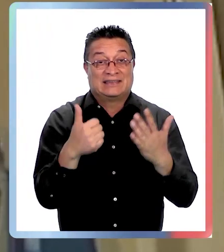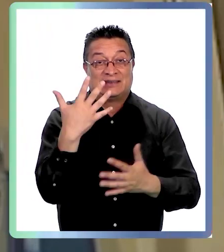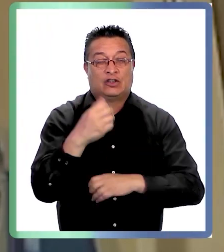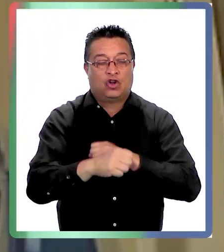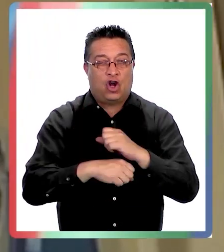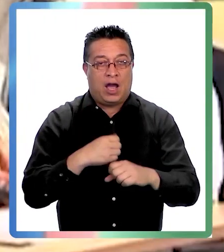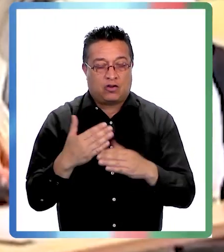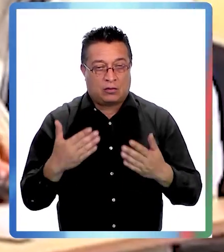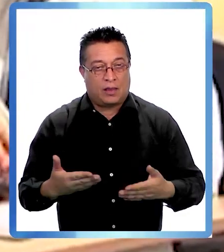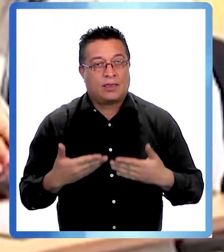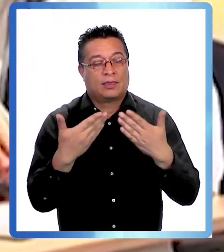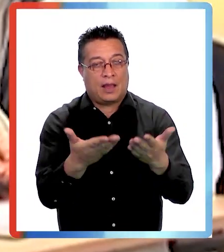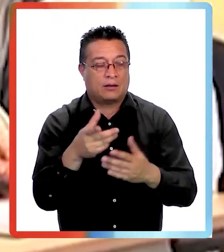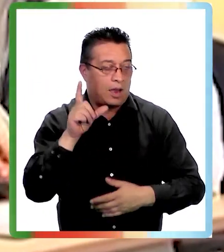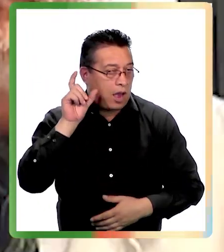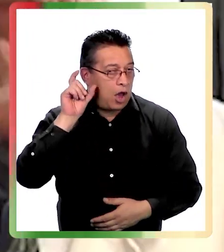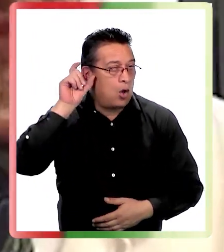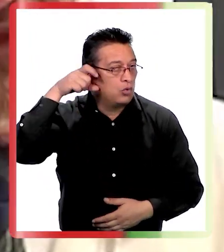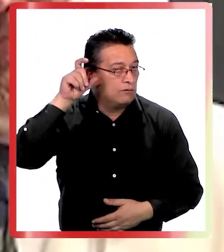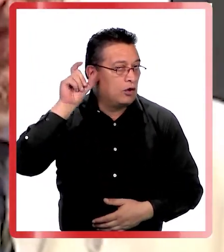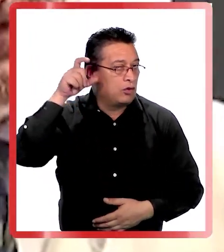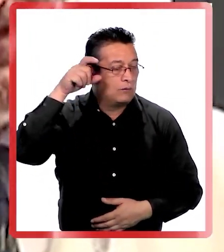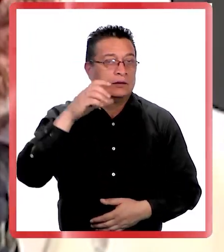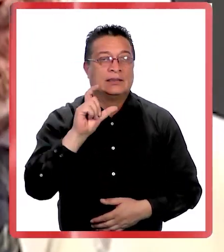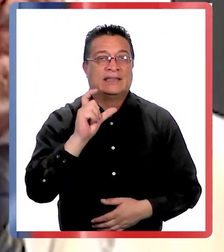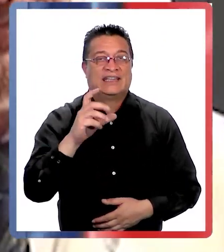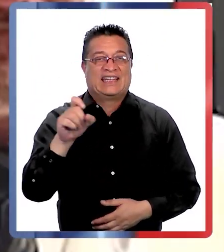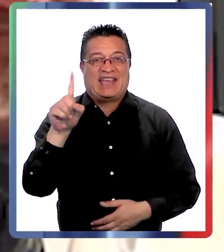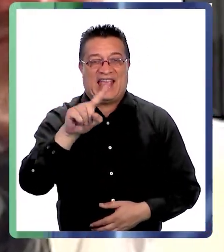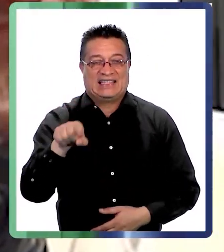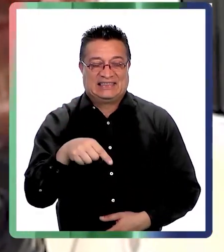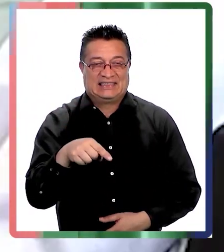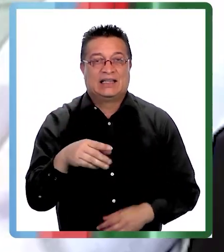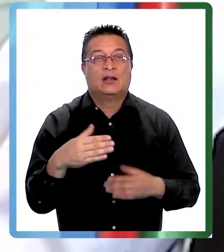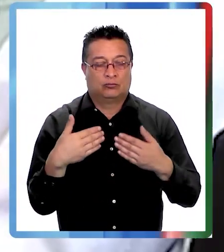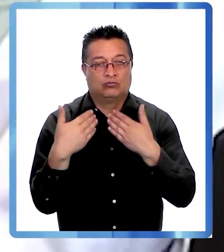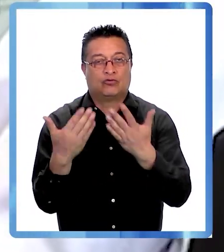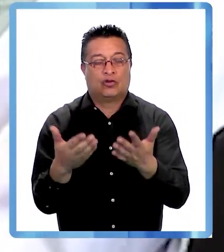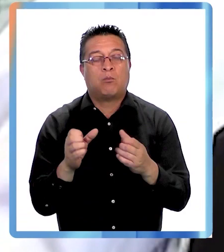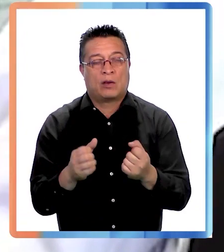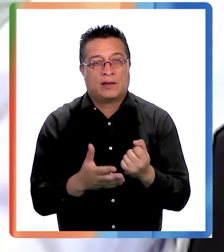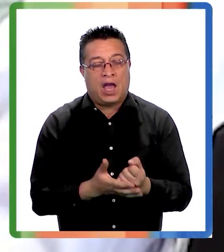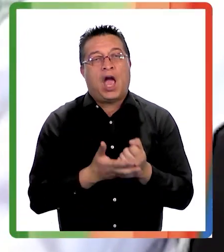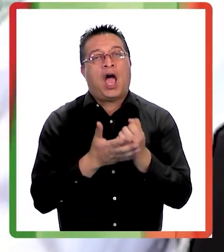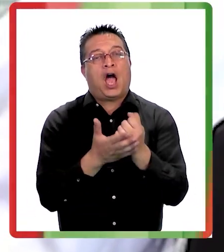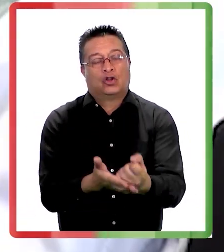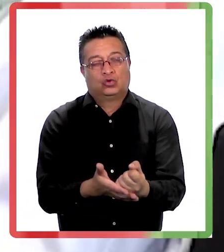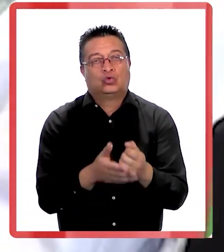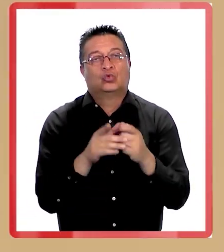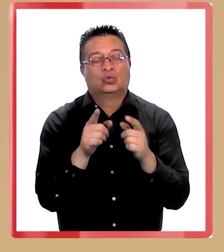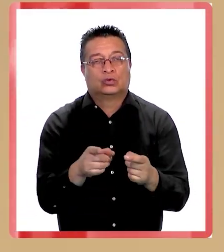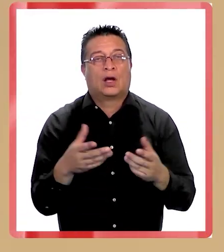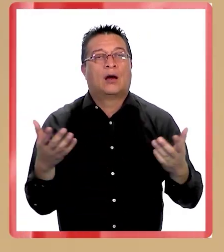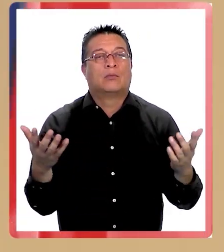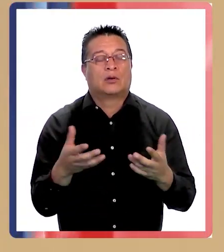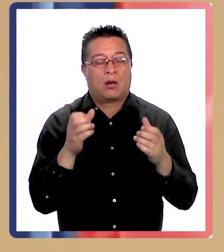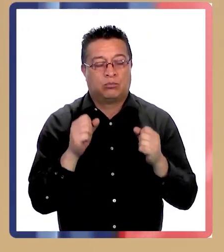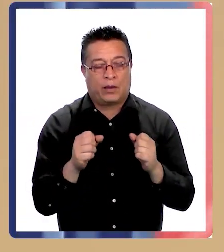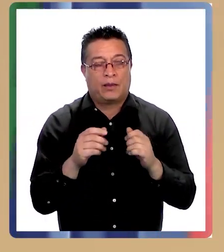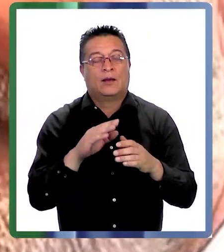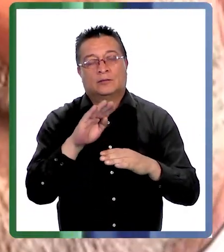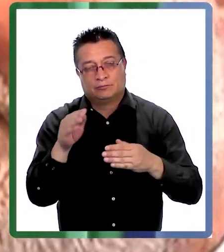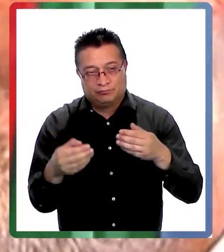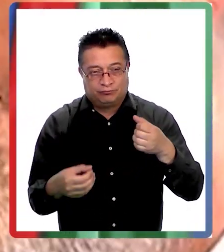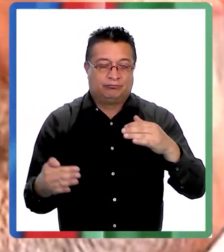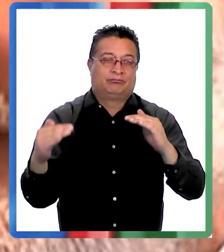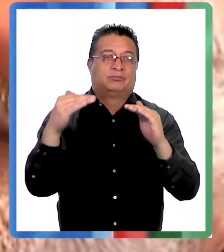años le entregamos audífonos vía GES para poder ayudarlos a